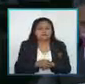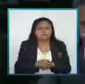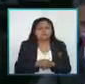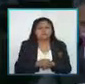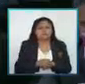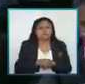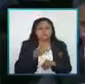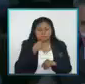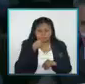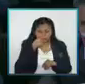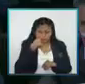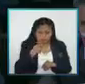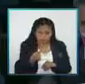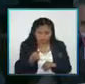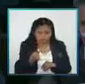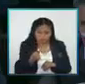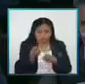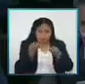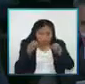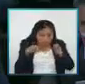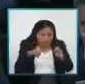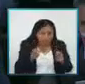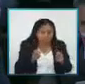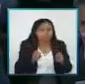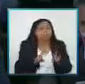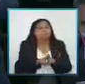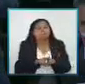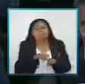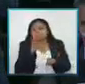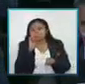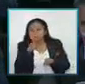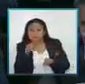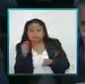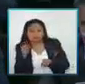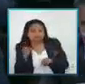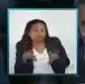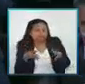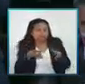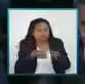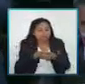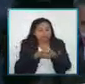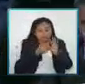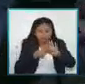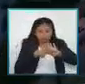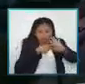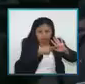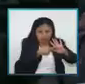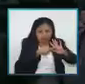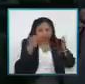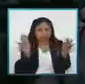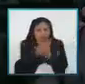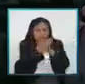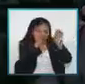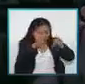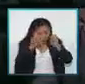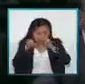Ahí radica la oportunidad de oro que tiene la comisión postuladora